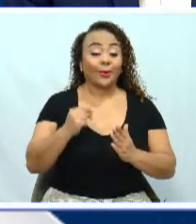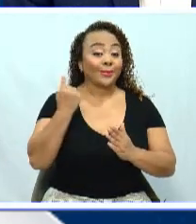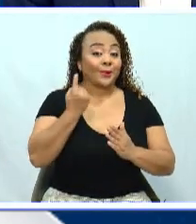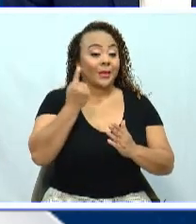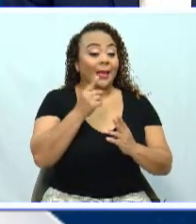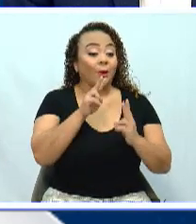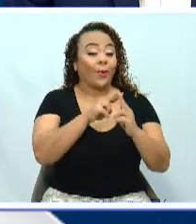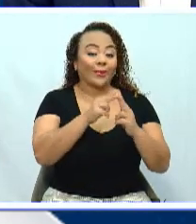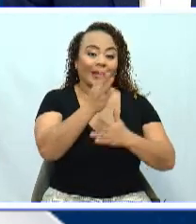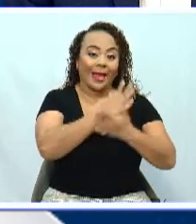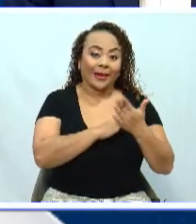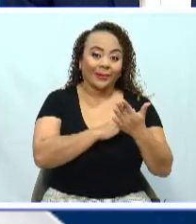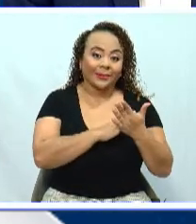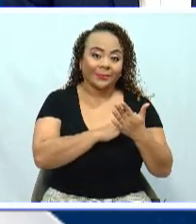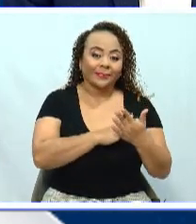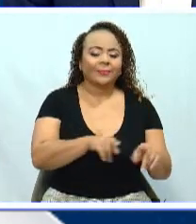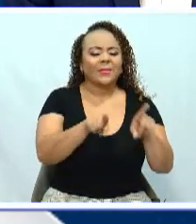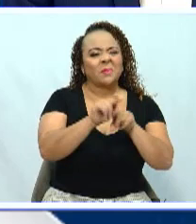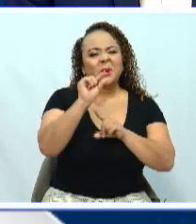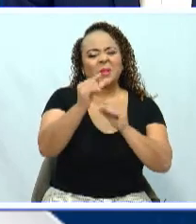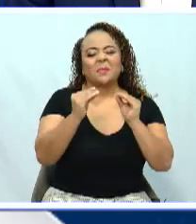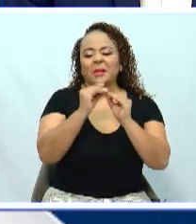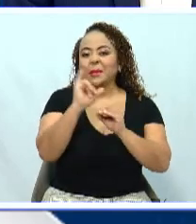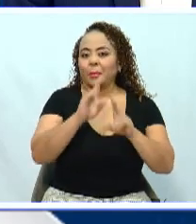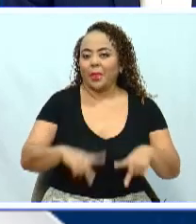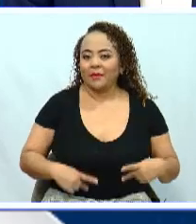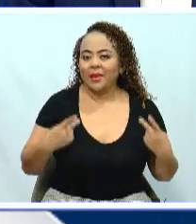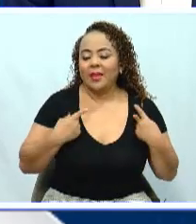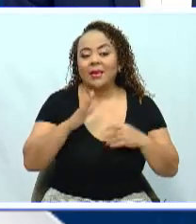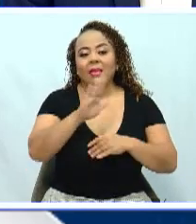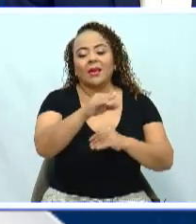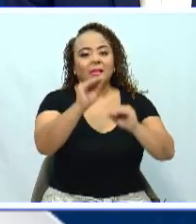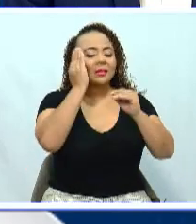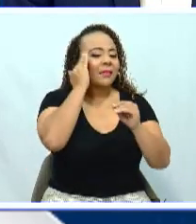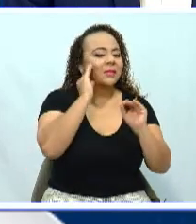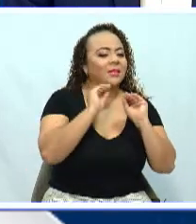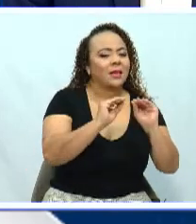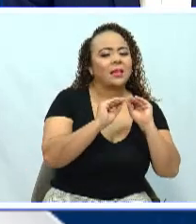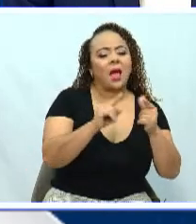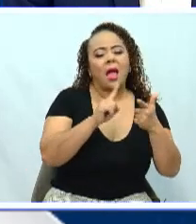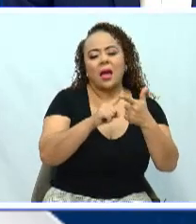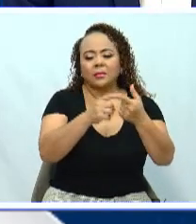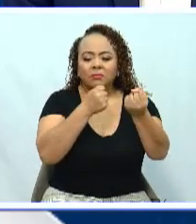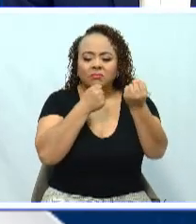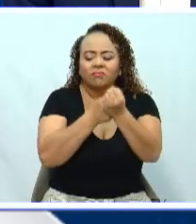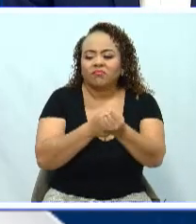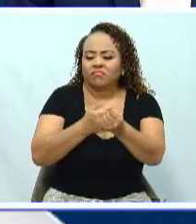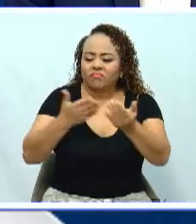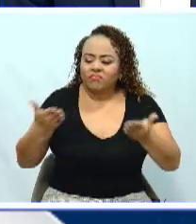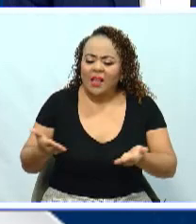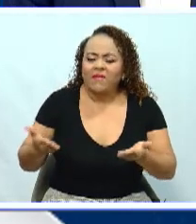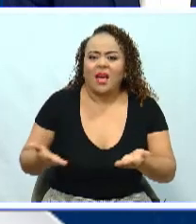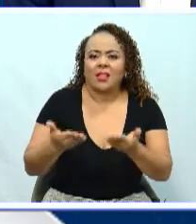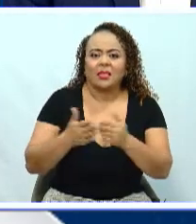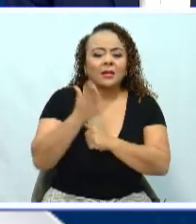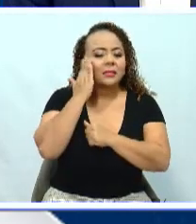de algo sino que es un poquito más como de vida Verdad que sabe enseñar el que acuerpa el que te ayuda el que te levanta el que